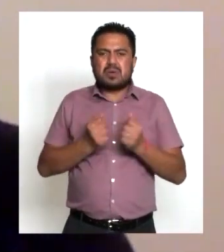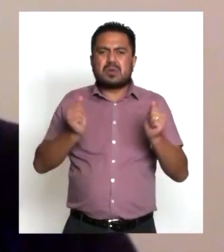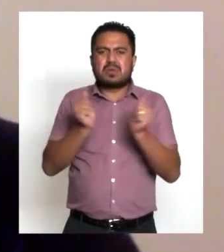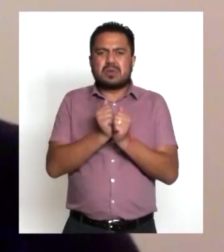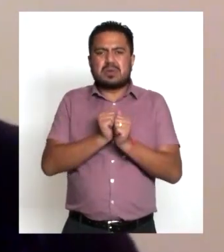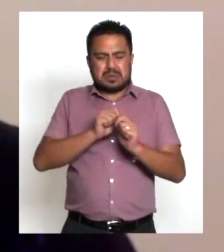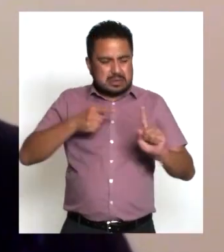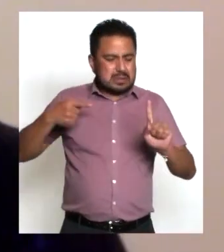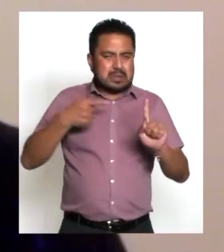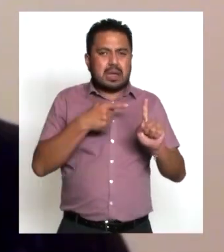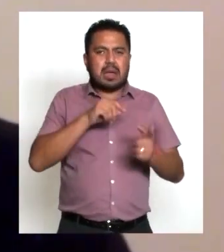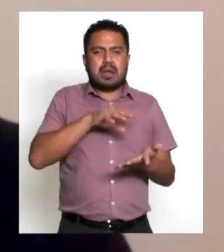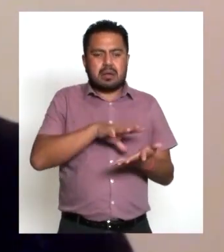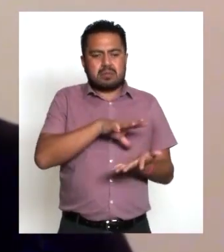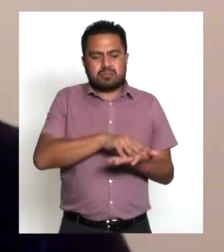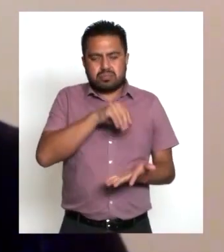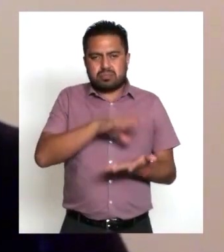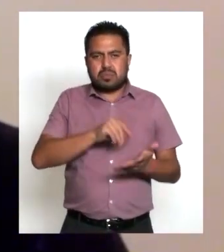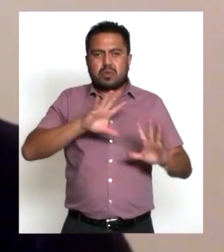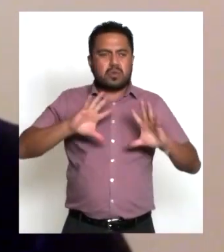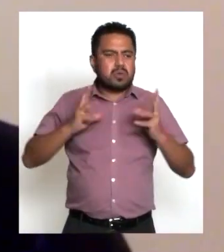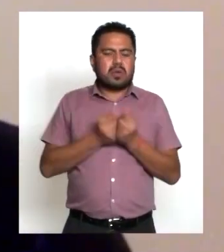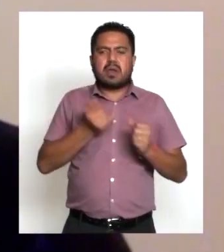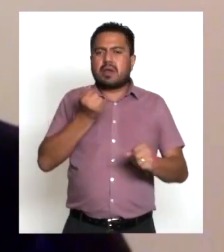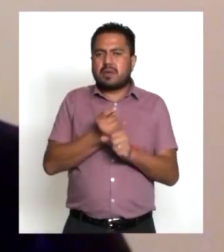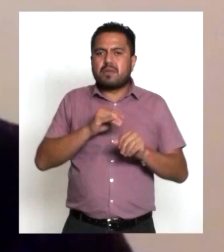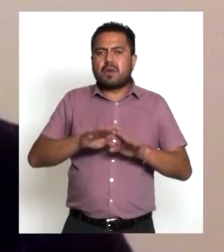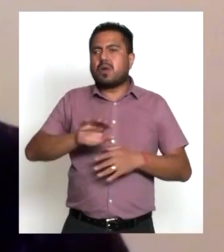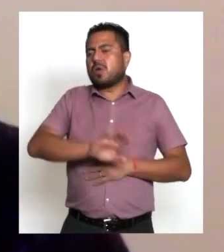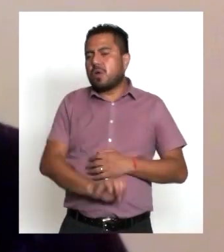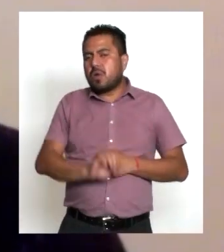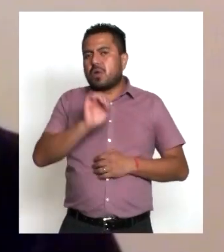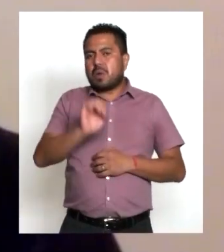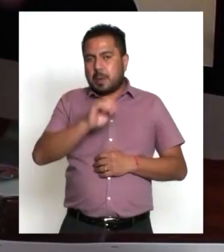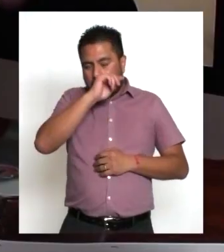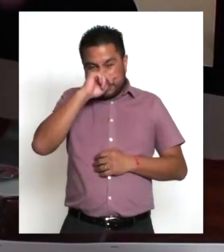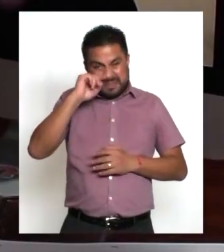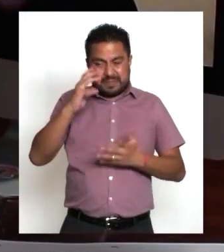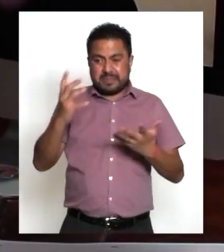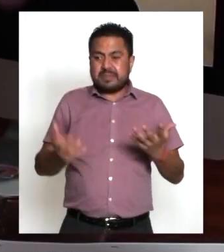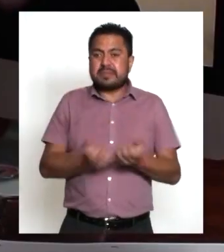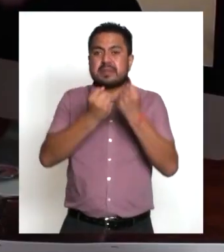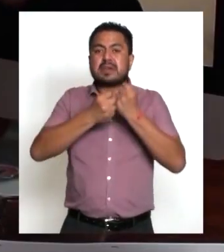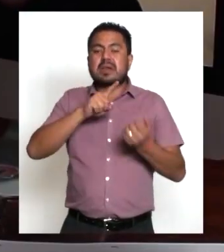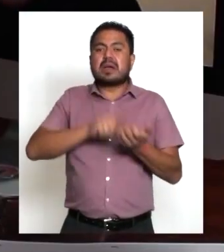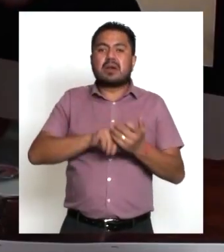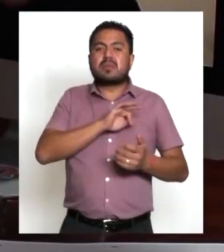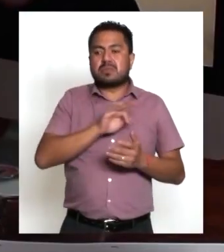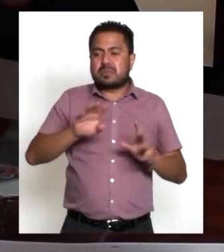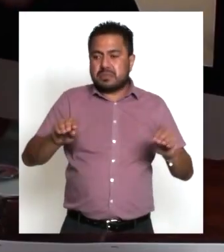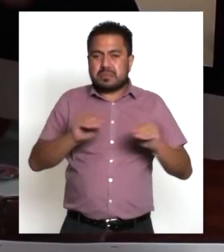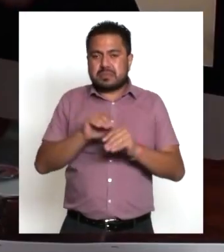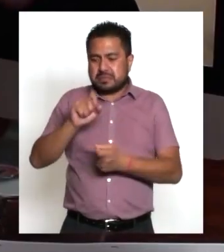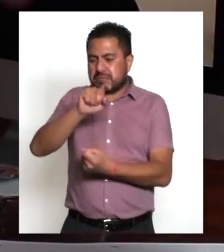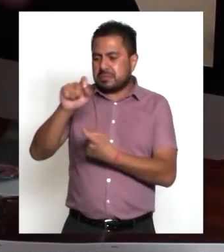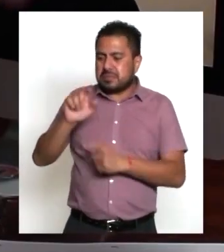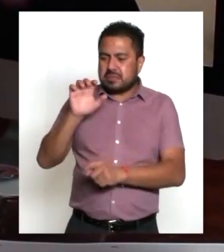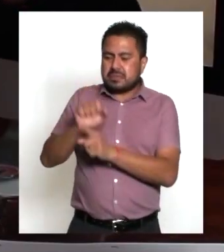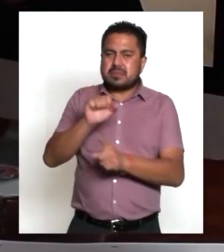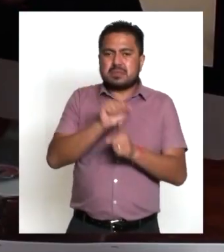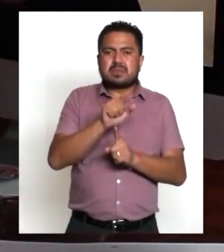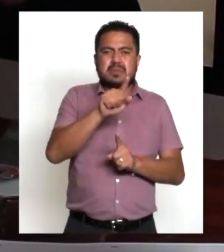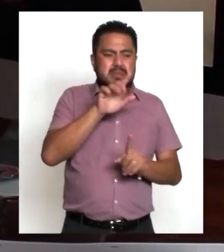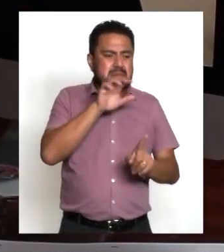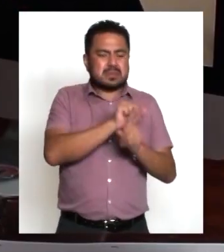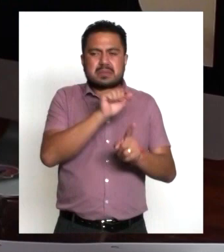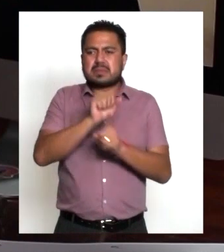en círculos concéntricos y ahí se va grabando toda la información. Cuando lo quieres recuperar, vuelves a pasar un detector